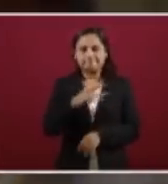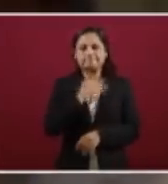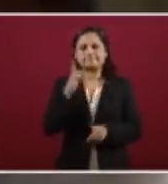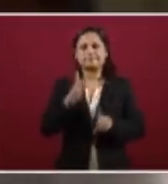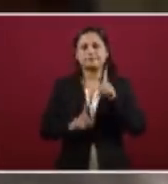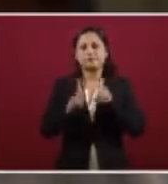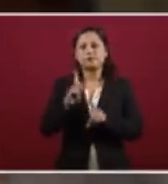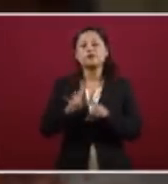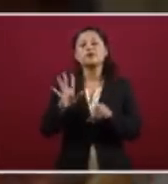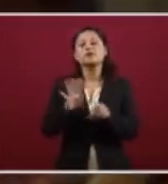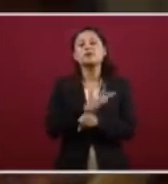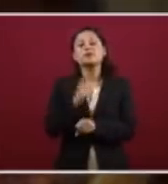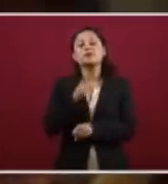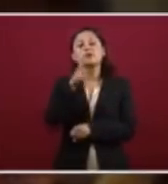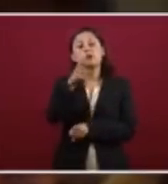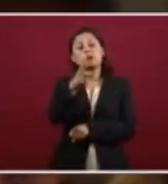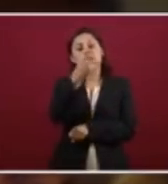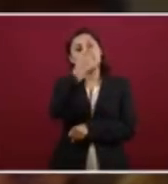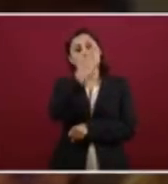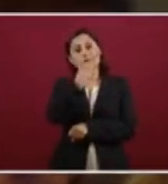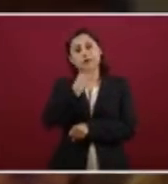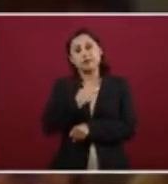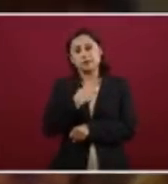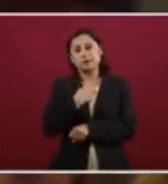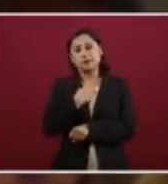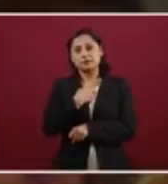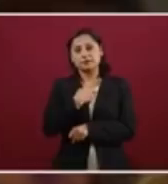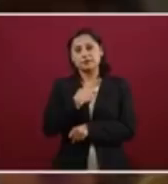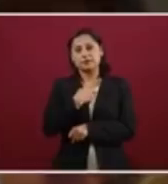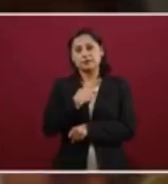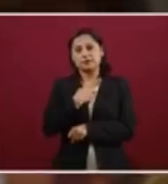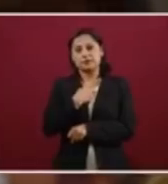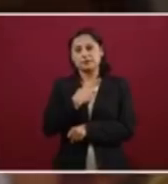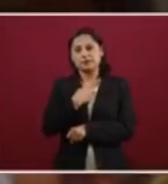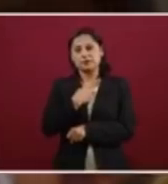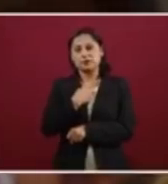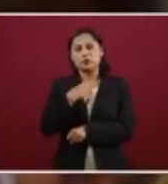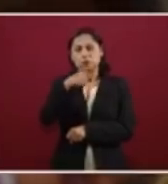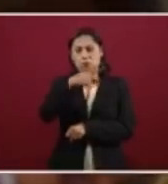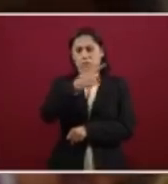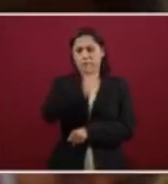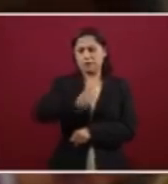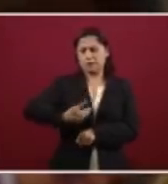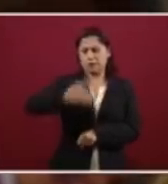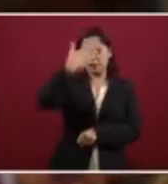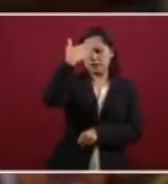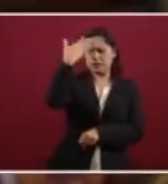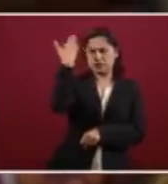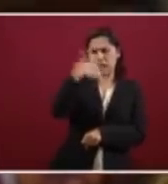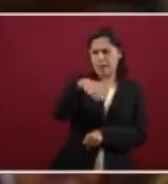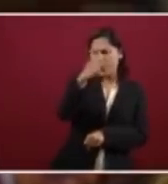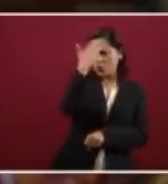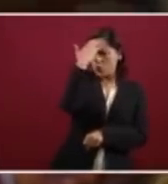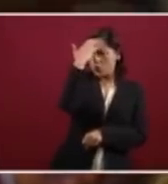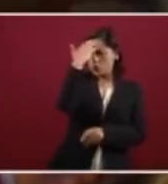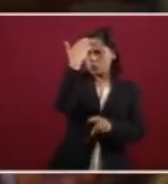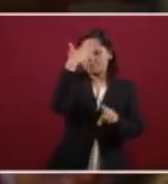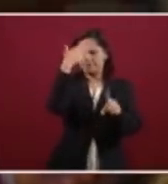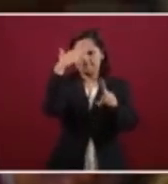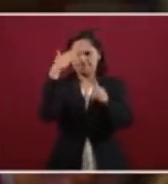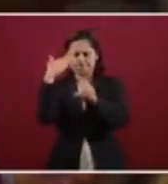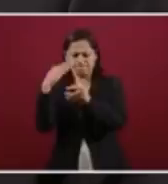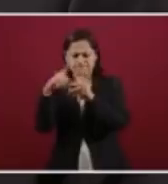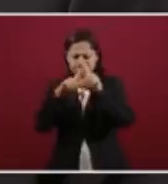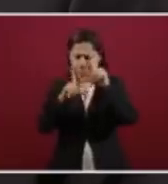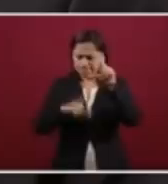usted nos dice, usted sabe, el presidente sabe lo que pasa en todo el país, los gobernadores igualmente.